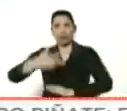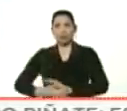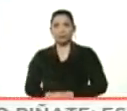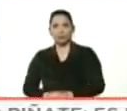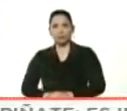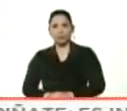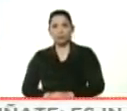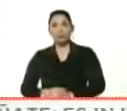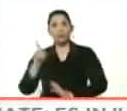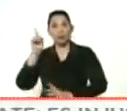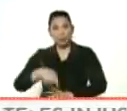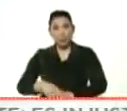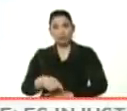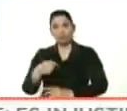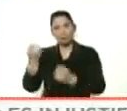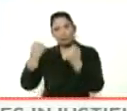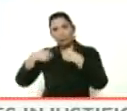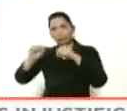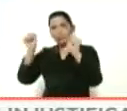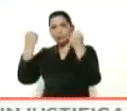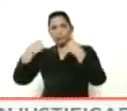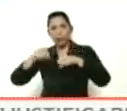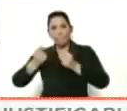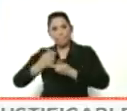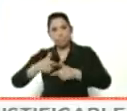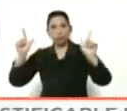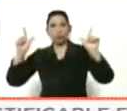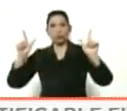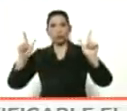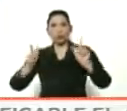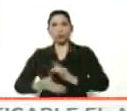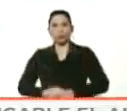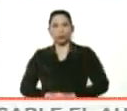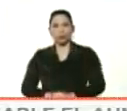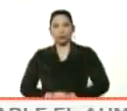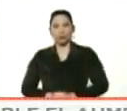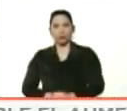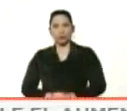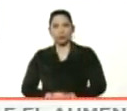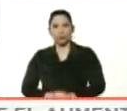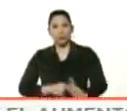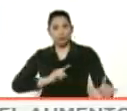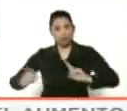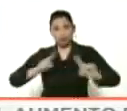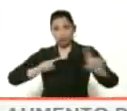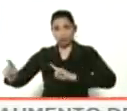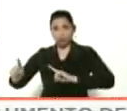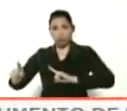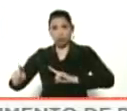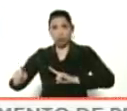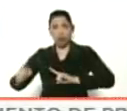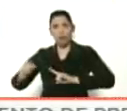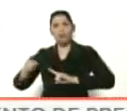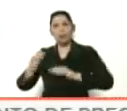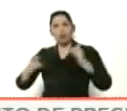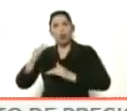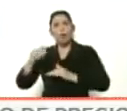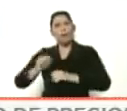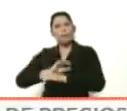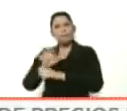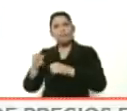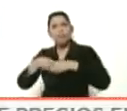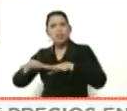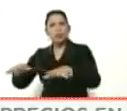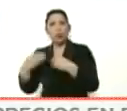con el arsenal terapéutico disponible para actuar sobre el virus, y como es